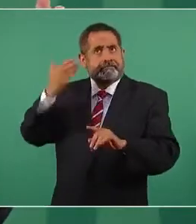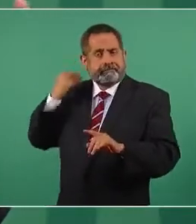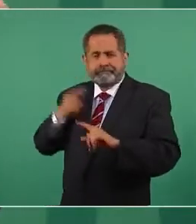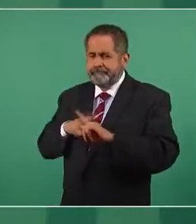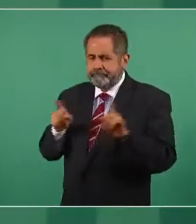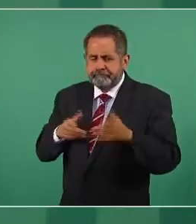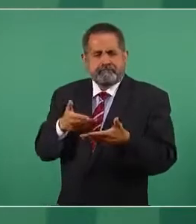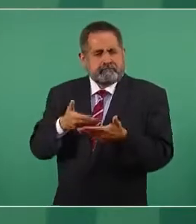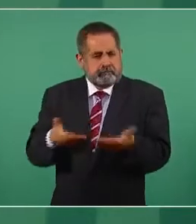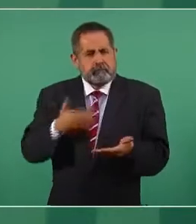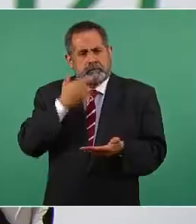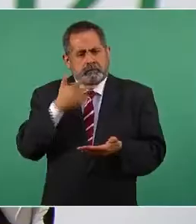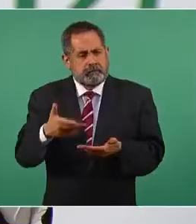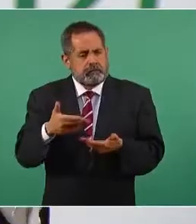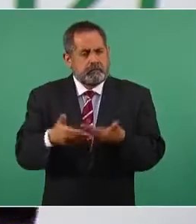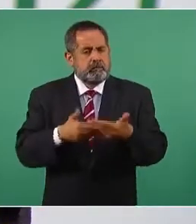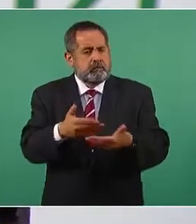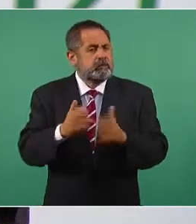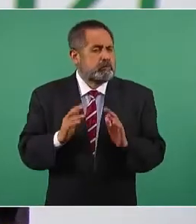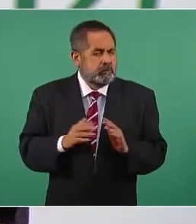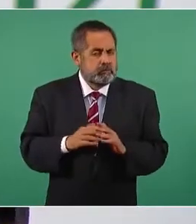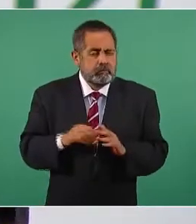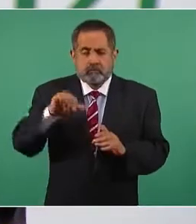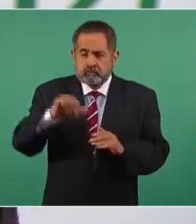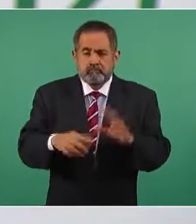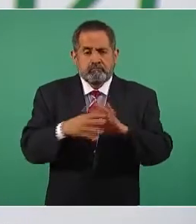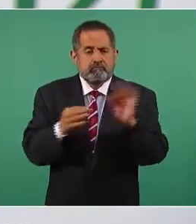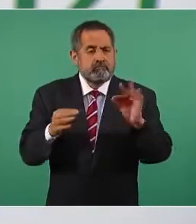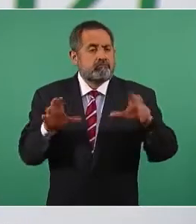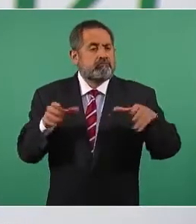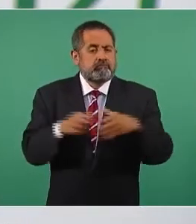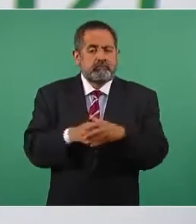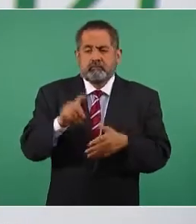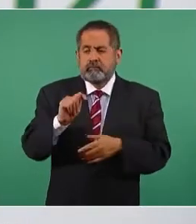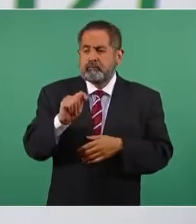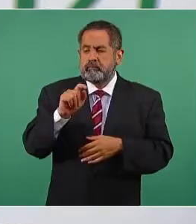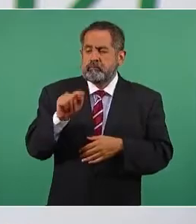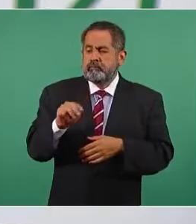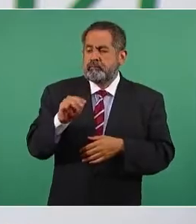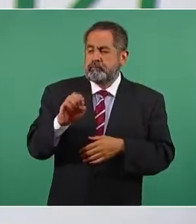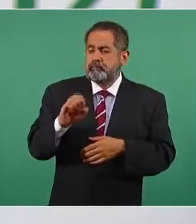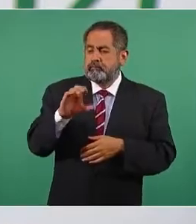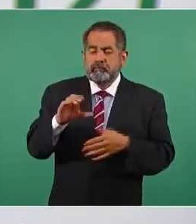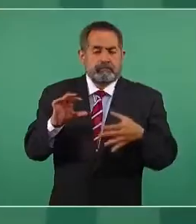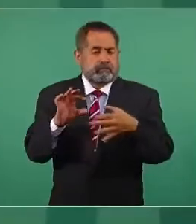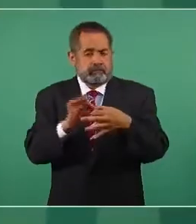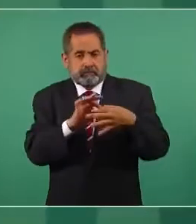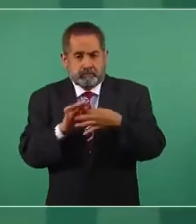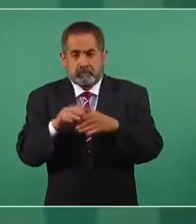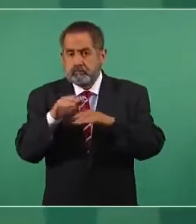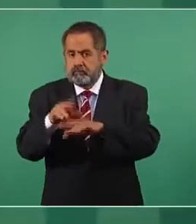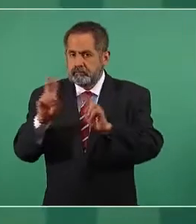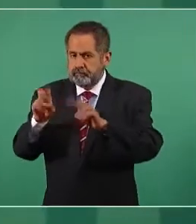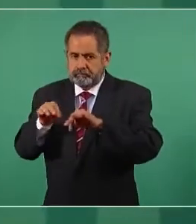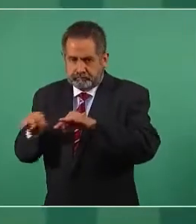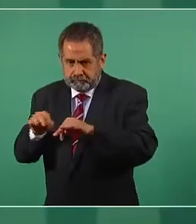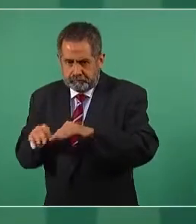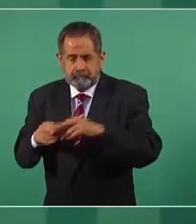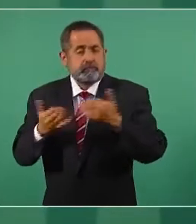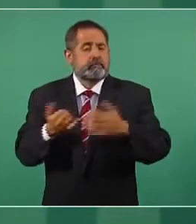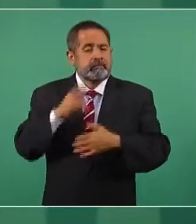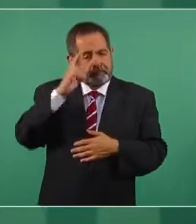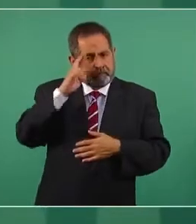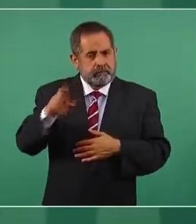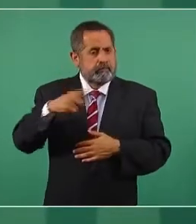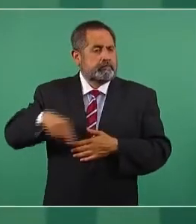algunos años, porque, vuelvo a insistir, hoy es parte del Tratado de Libre Comercio entre los 2 países, la materia laboral, y el respeto a